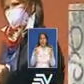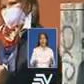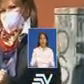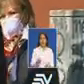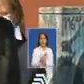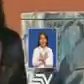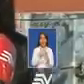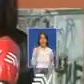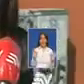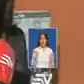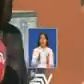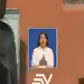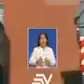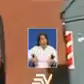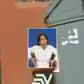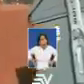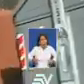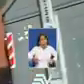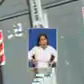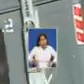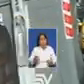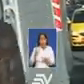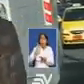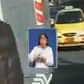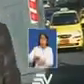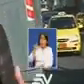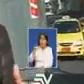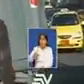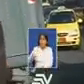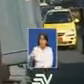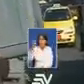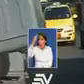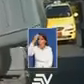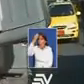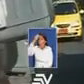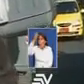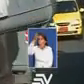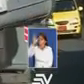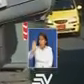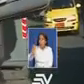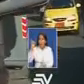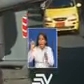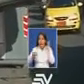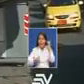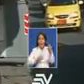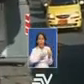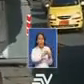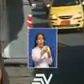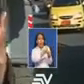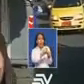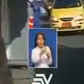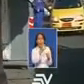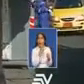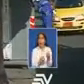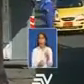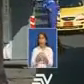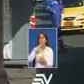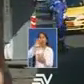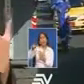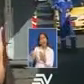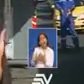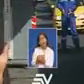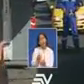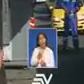información. Es un gasto bastante alto el que se genera al momento de dañar un contenedor, vandalizar, chocarlo. Somos ciudadanos,